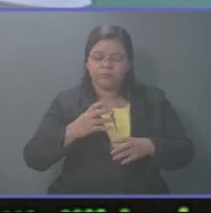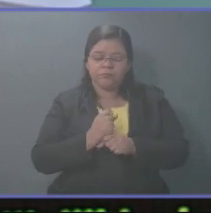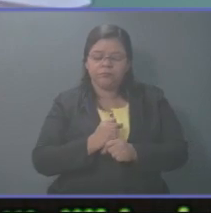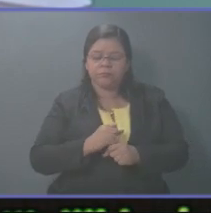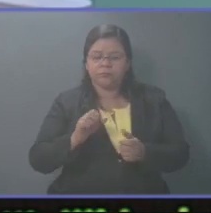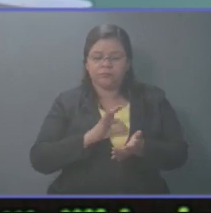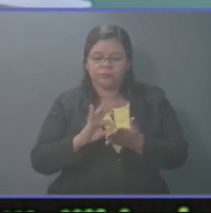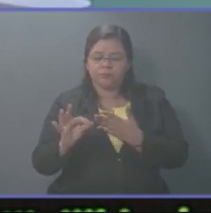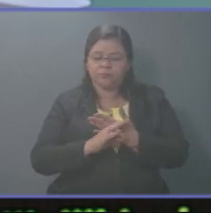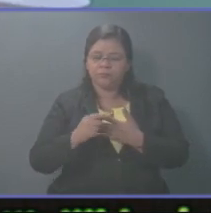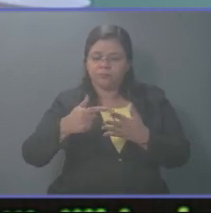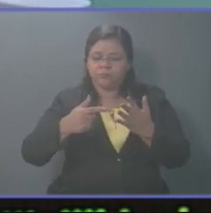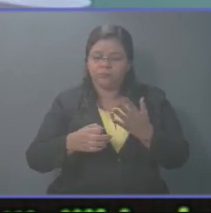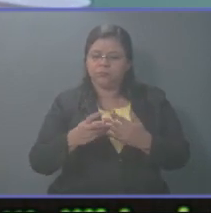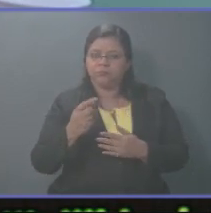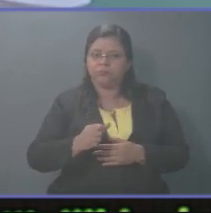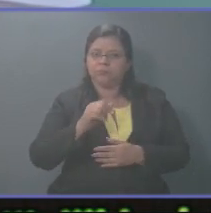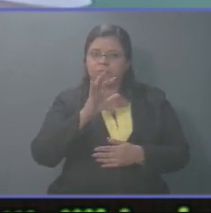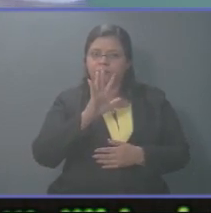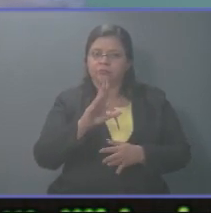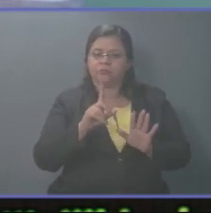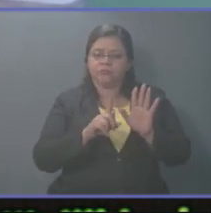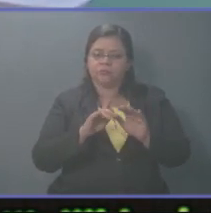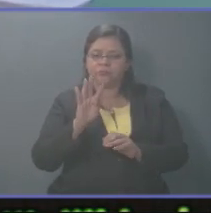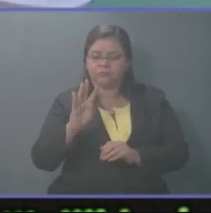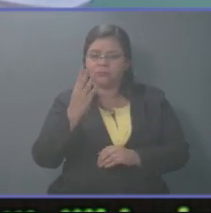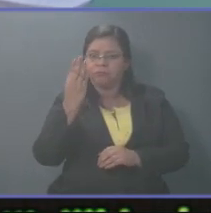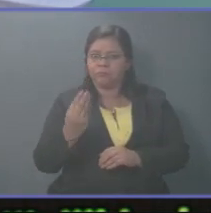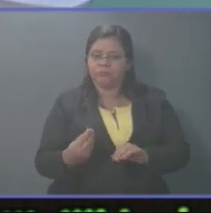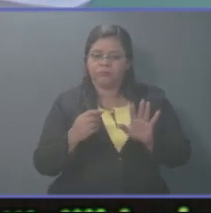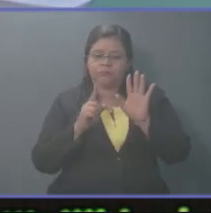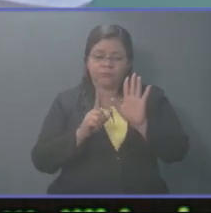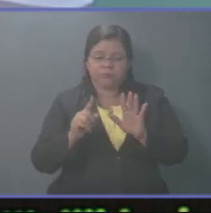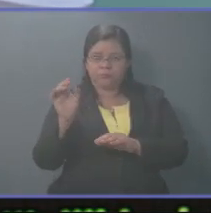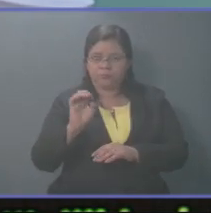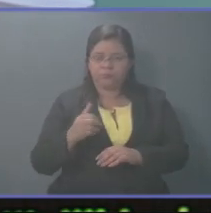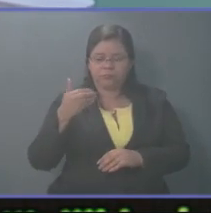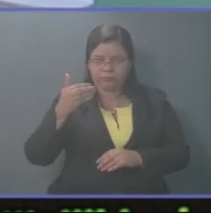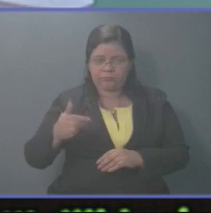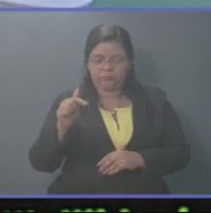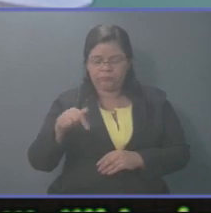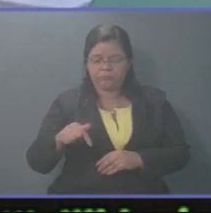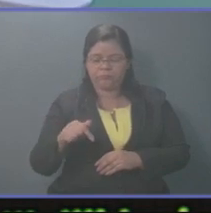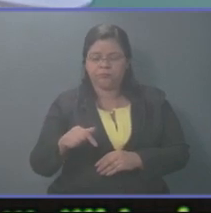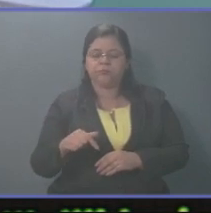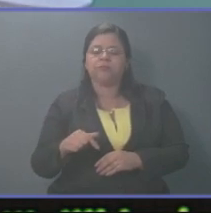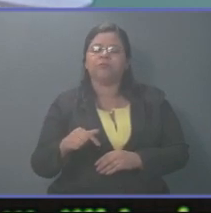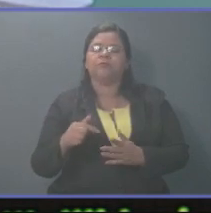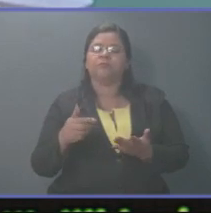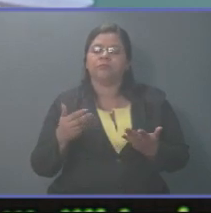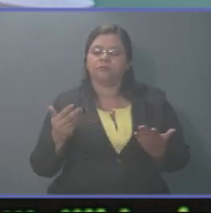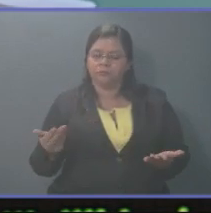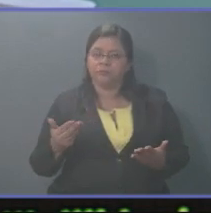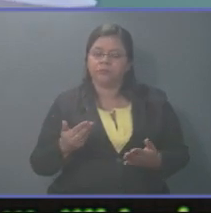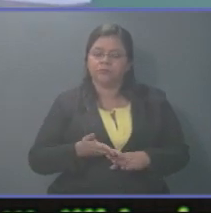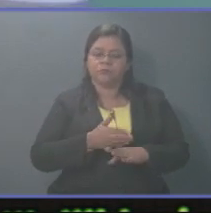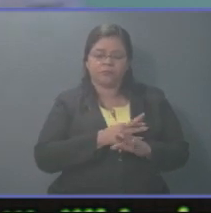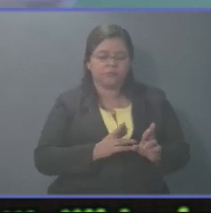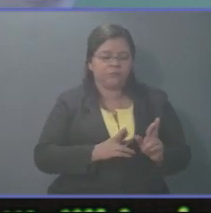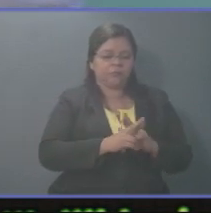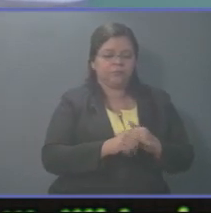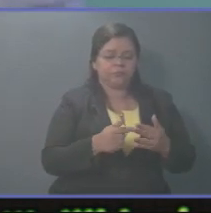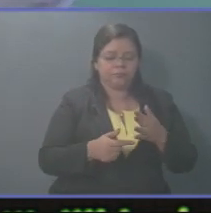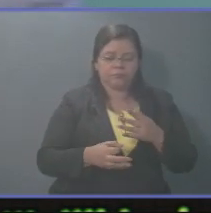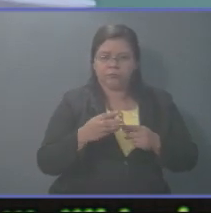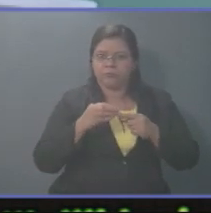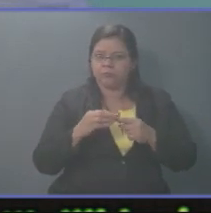de decreto 564 de fecha 6 de enero del presente año, por el cual se reforma la ley especial